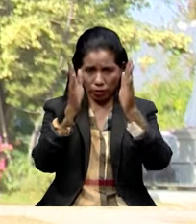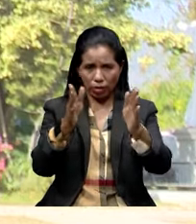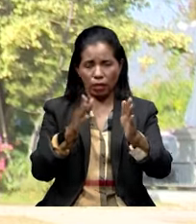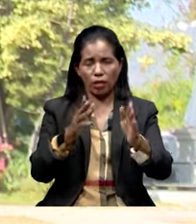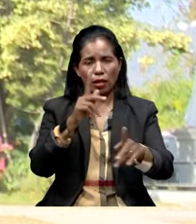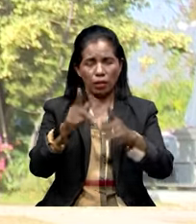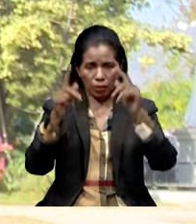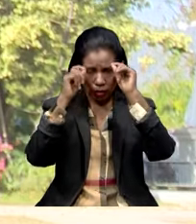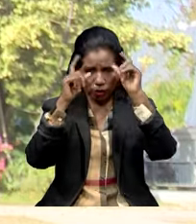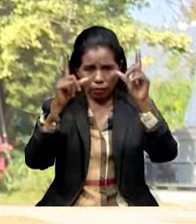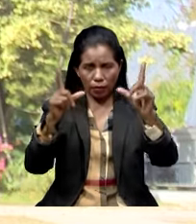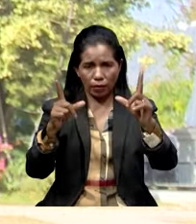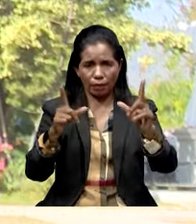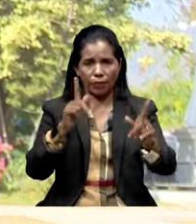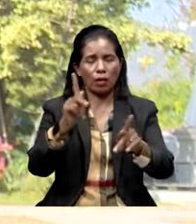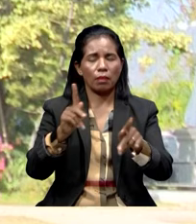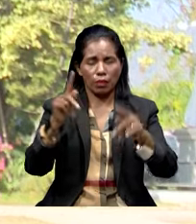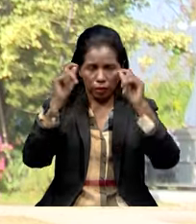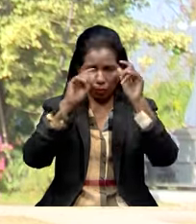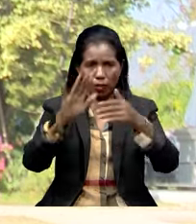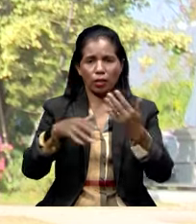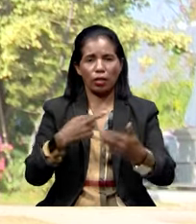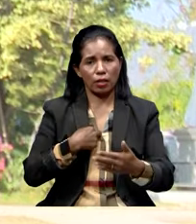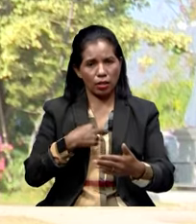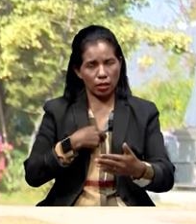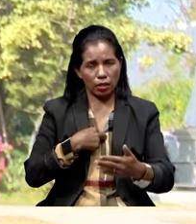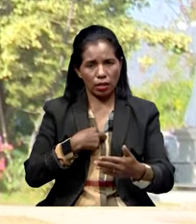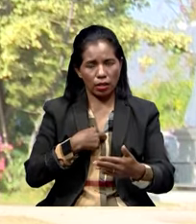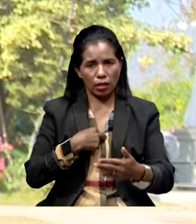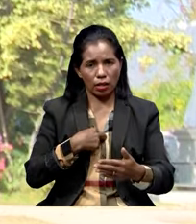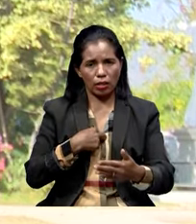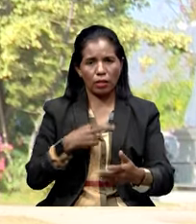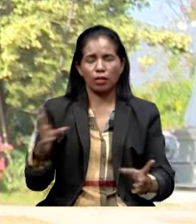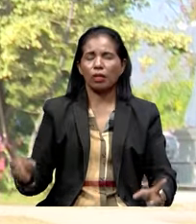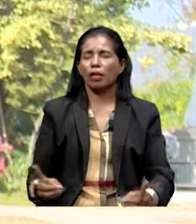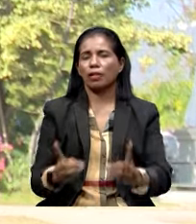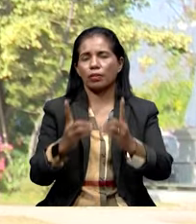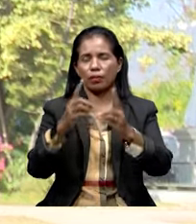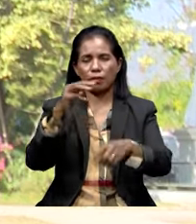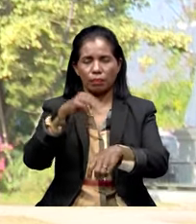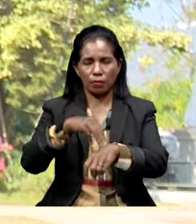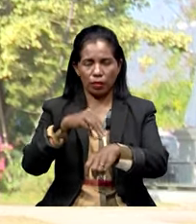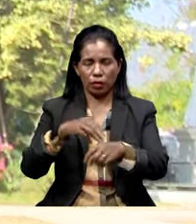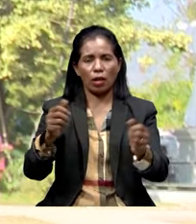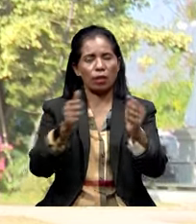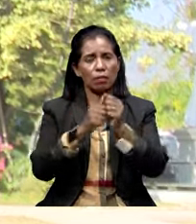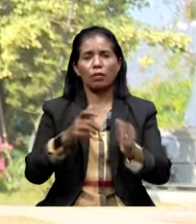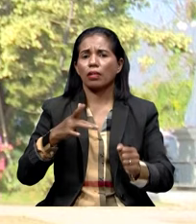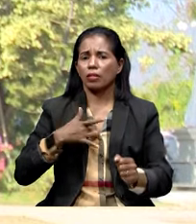Timor Rasik serani Timor Rasik directamente sei Asoru, misa hamutuk, senti